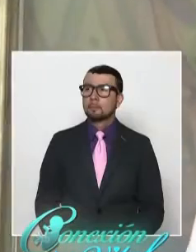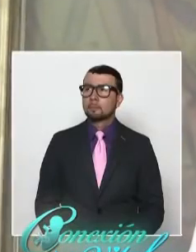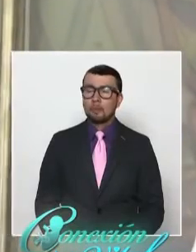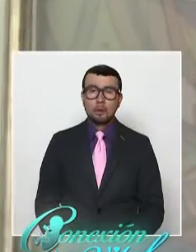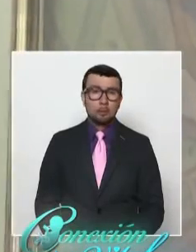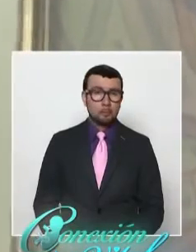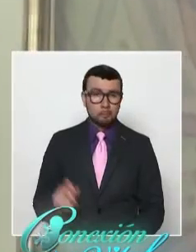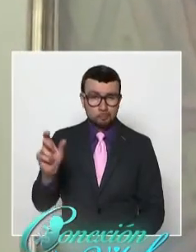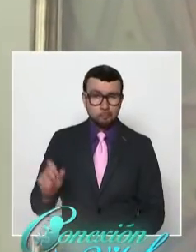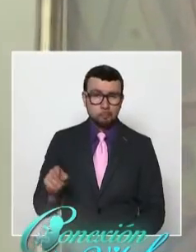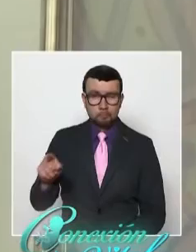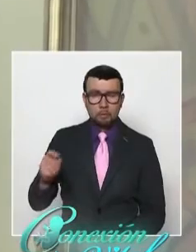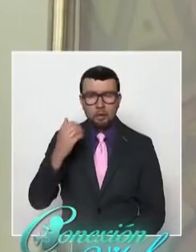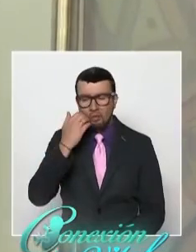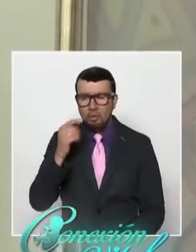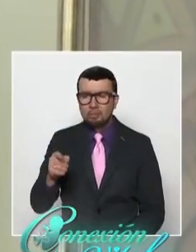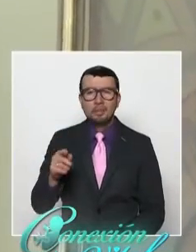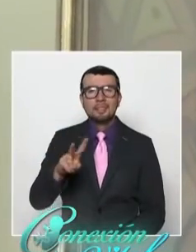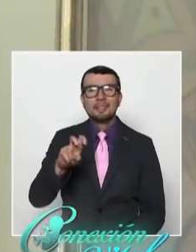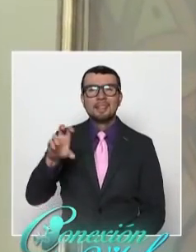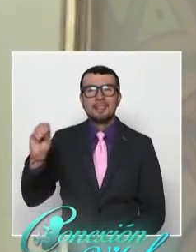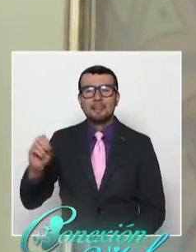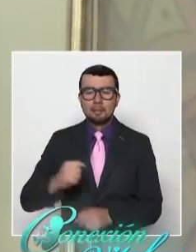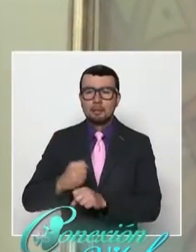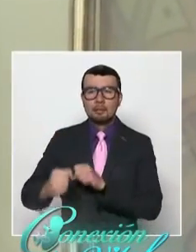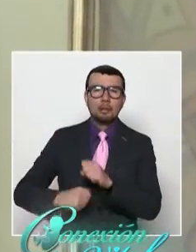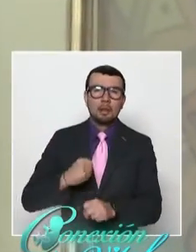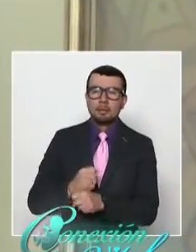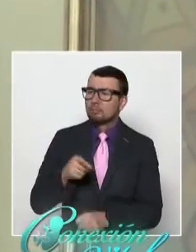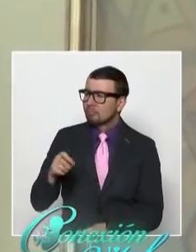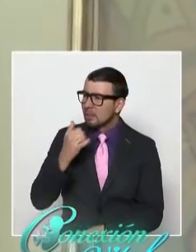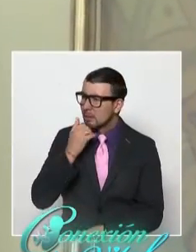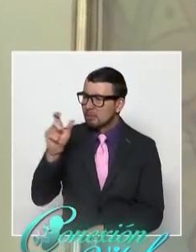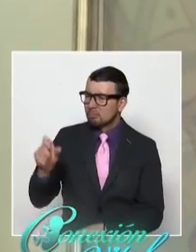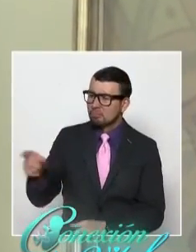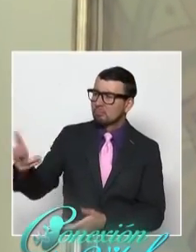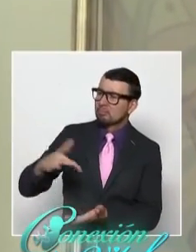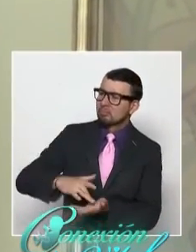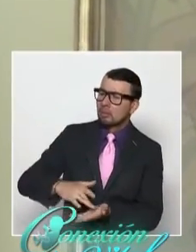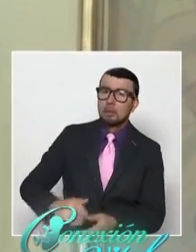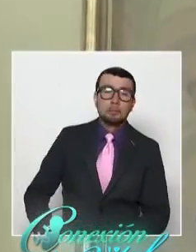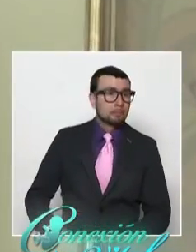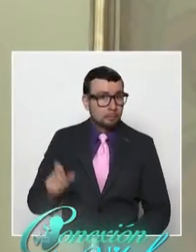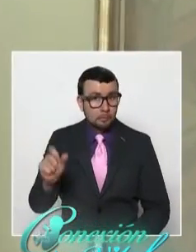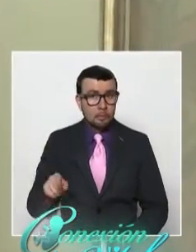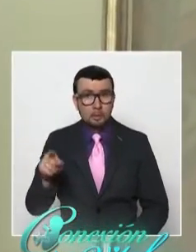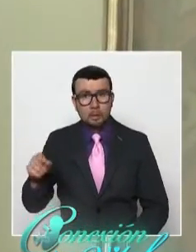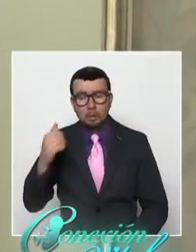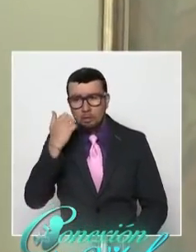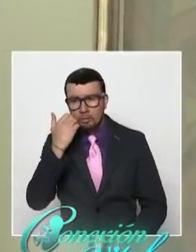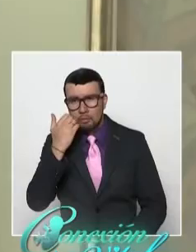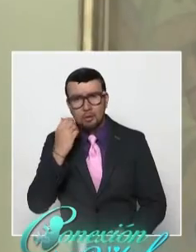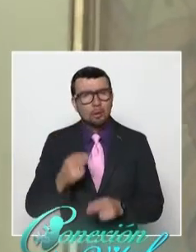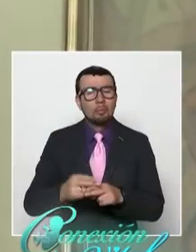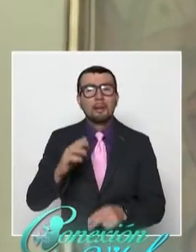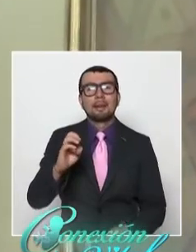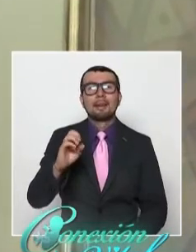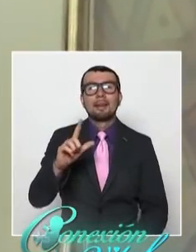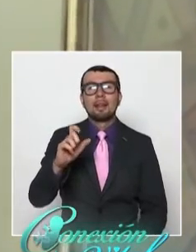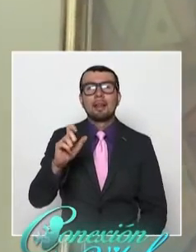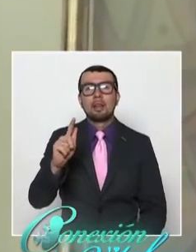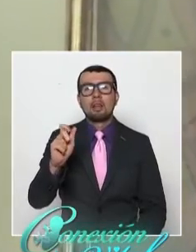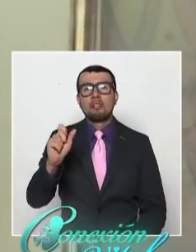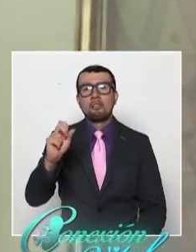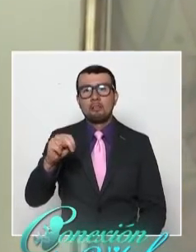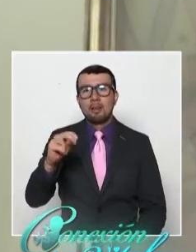Caso clínico de paciente de 70 años. Cuéntanos, doctor Álvaro Augusto, ¿por qué consulta? Paciente que consulta por diagnóstico de elefantiasis, cuadro de años